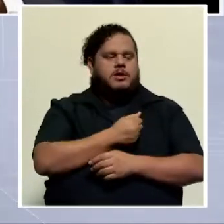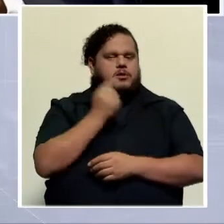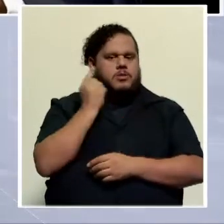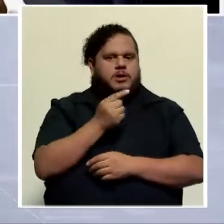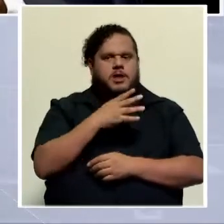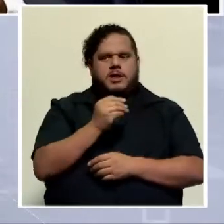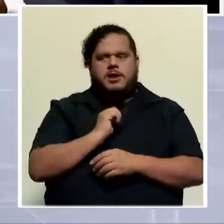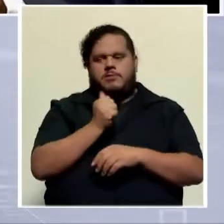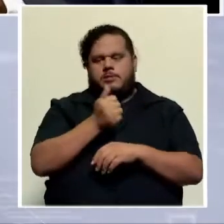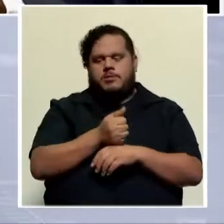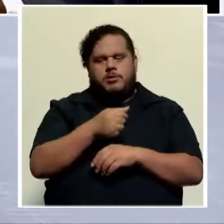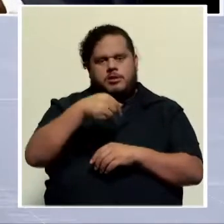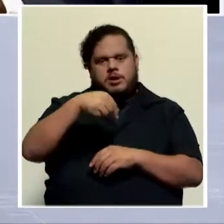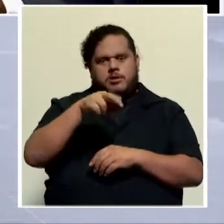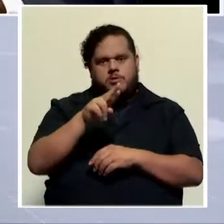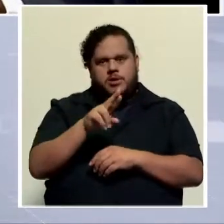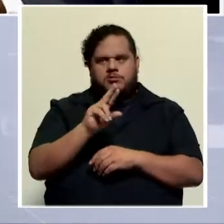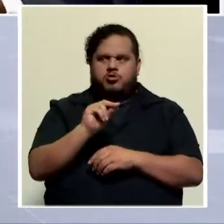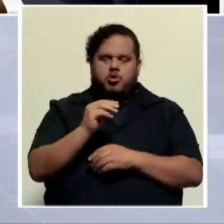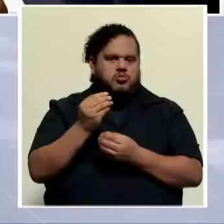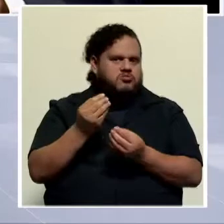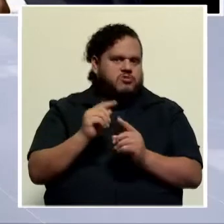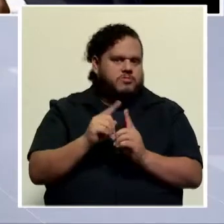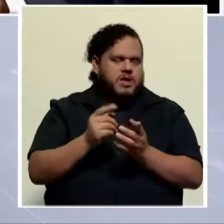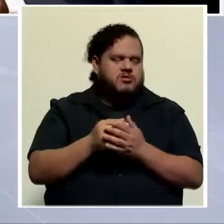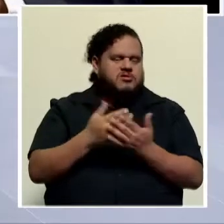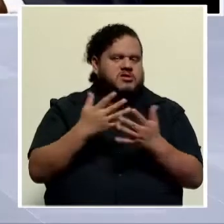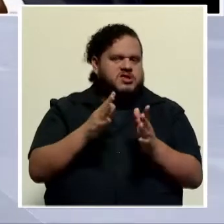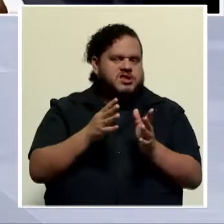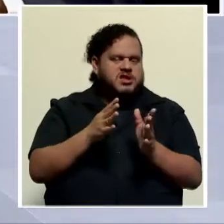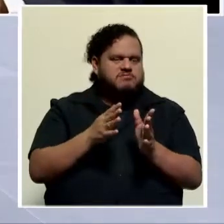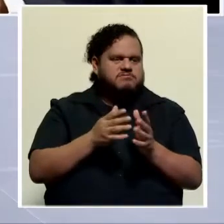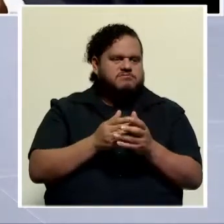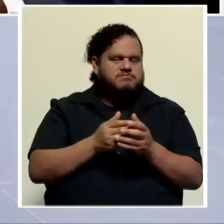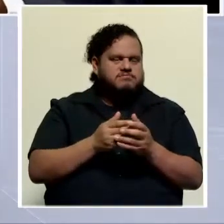digamos que la implementación de QR no tanto, pero que van quedando, digamos,